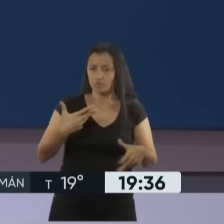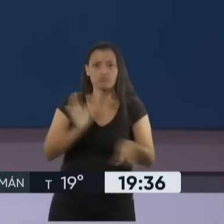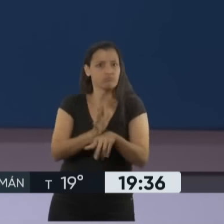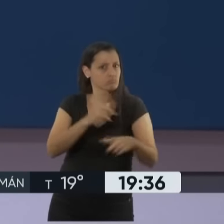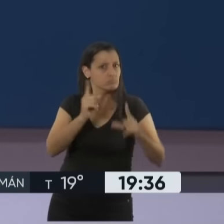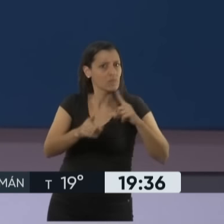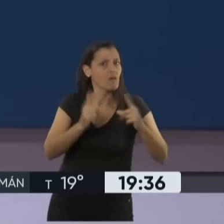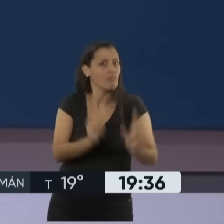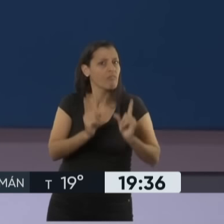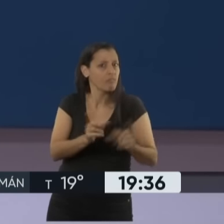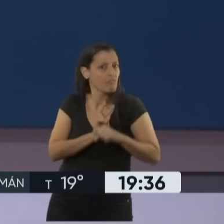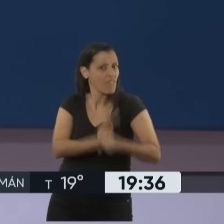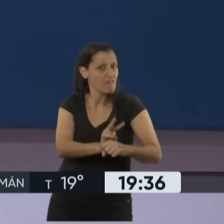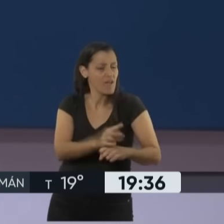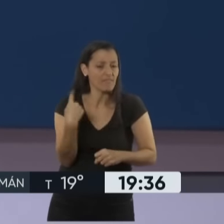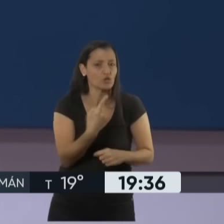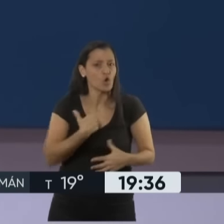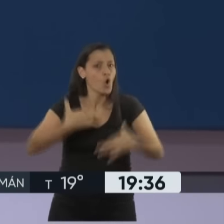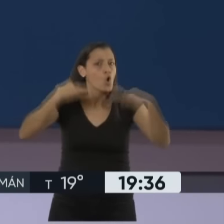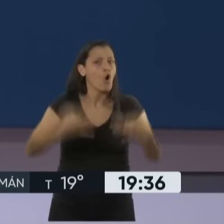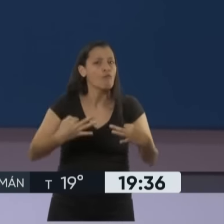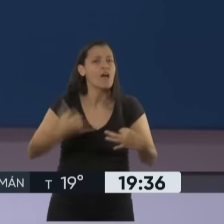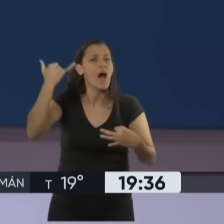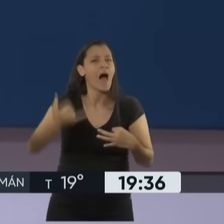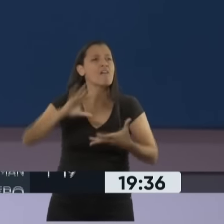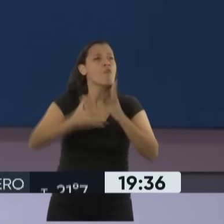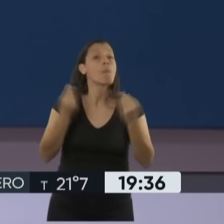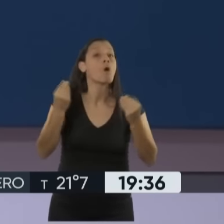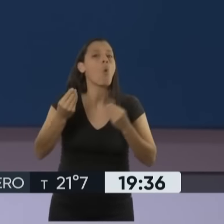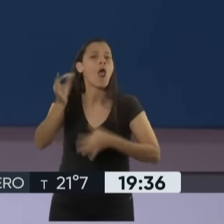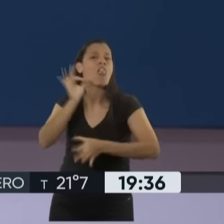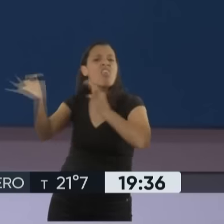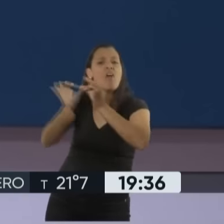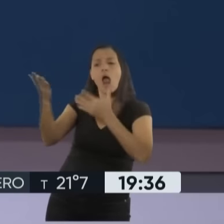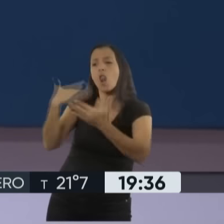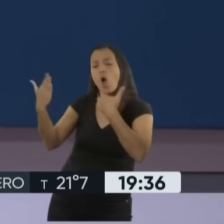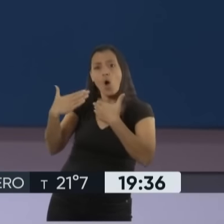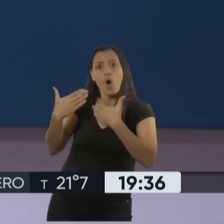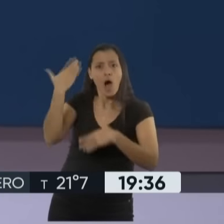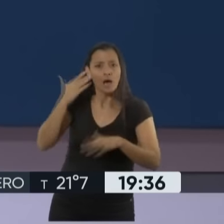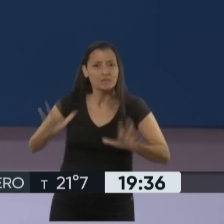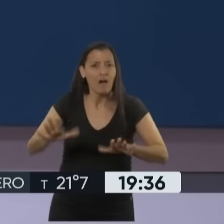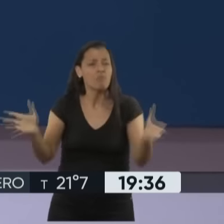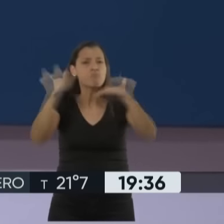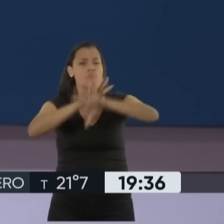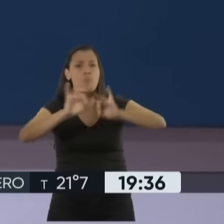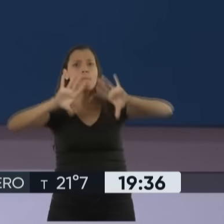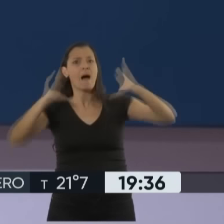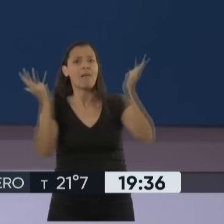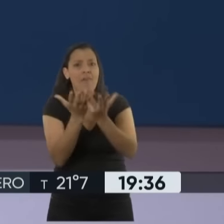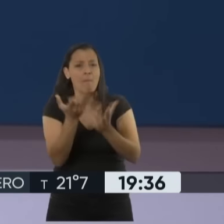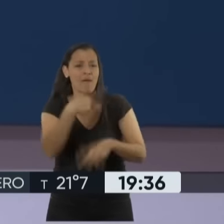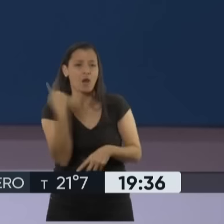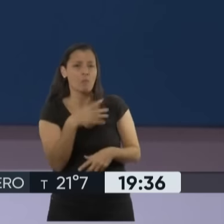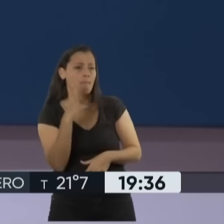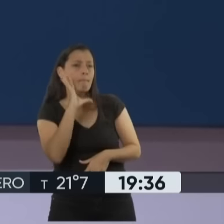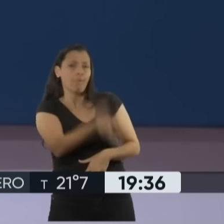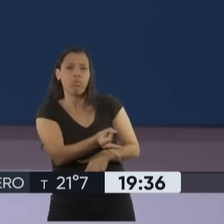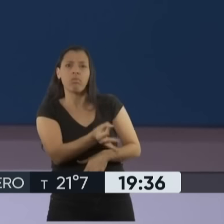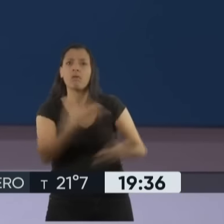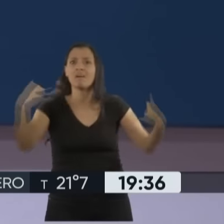seguimos confiando en el diálogo tras la tragedia de la pandemia observamos a las guerras